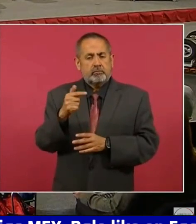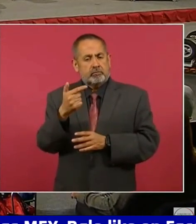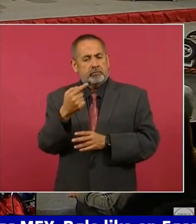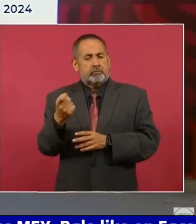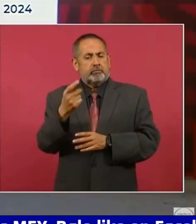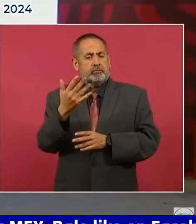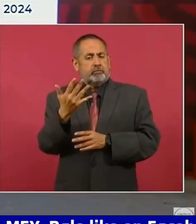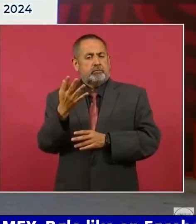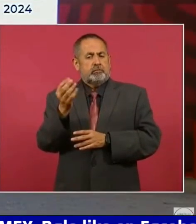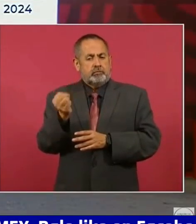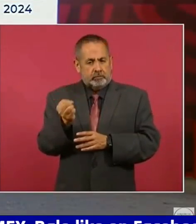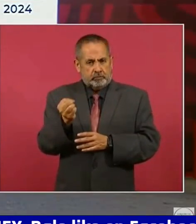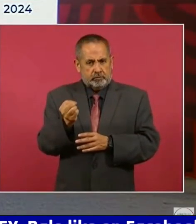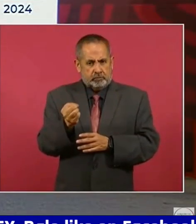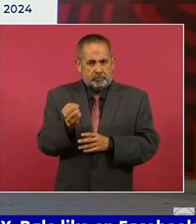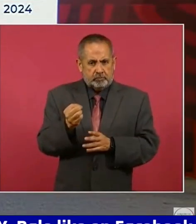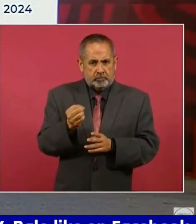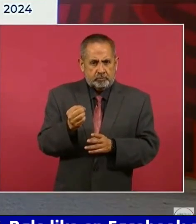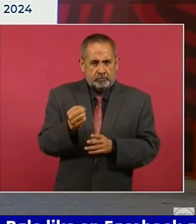4.159.